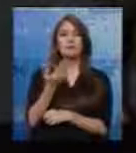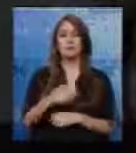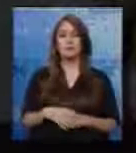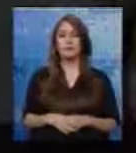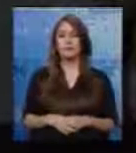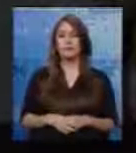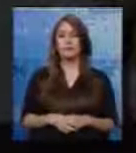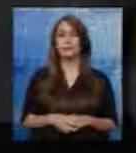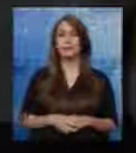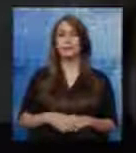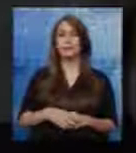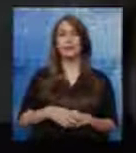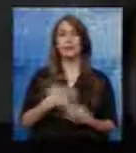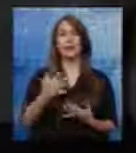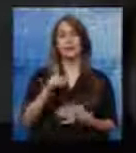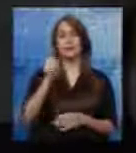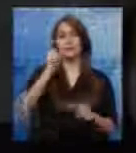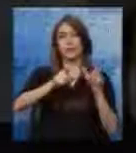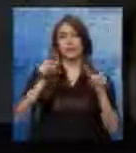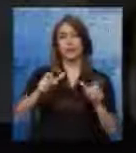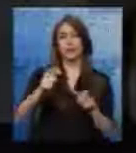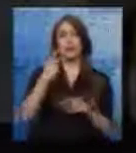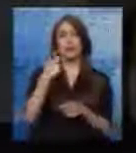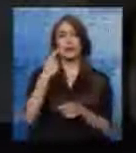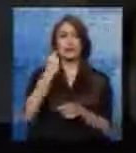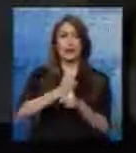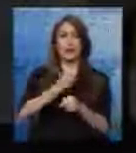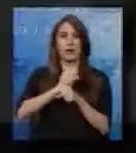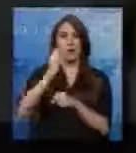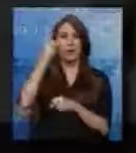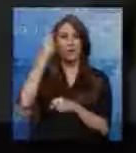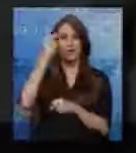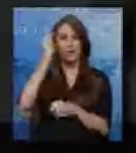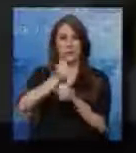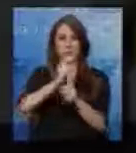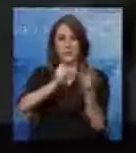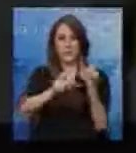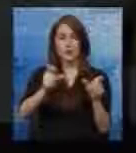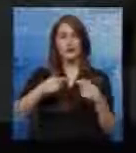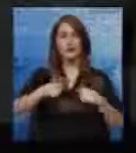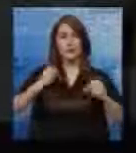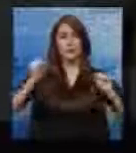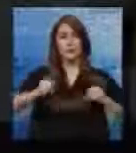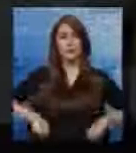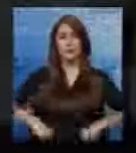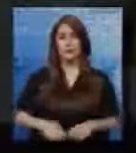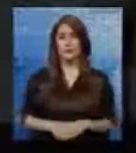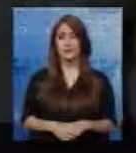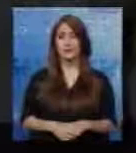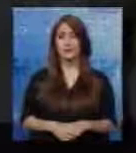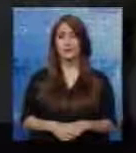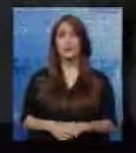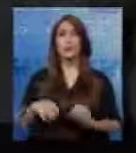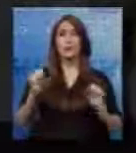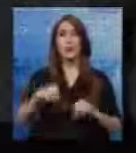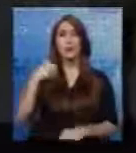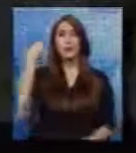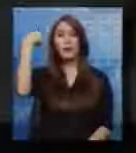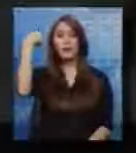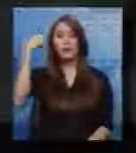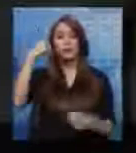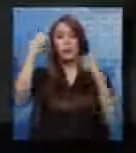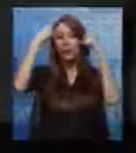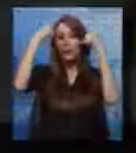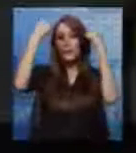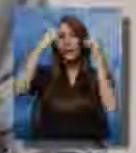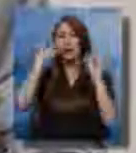los trabajadores del servicio público, 4/5 de estas personas tendrán la posibilidad de tener el derecho a la huelga y